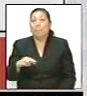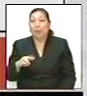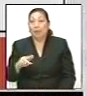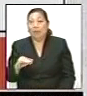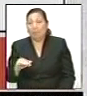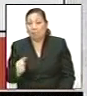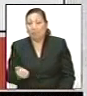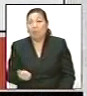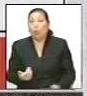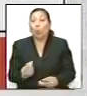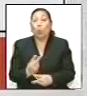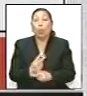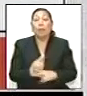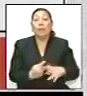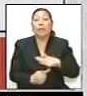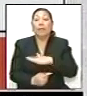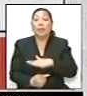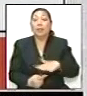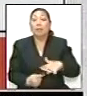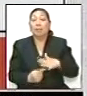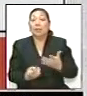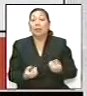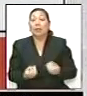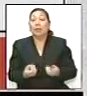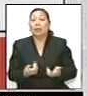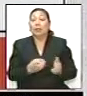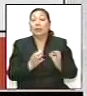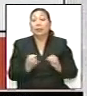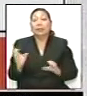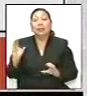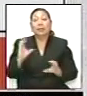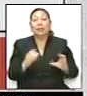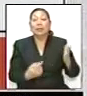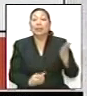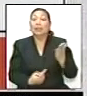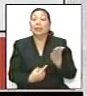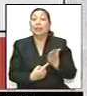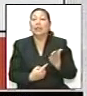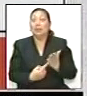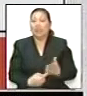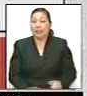digital medio ambiente y por supuesto innovación ciencia y tecnología